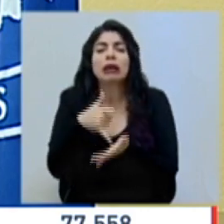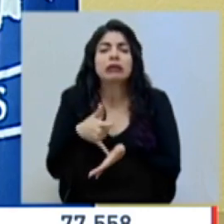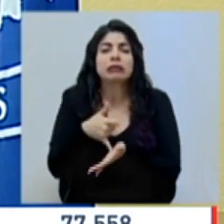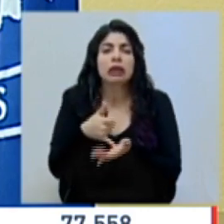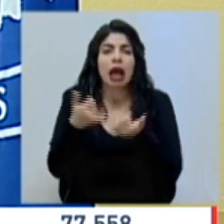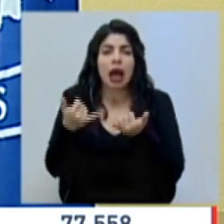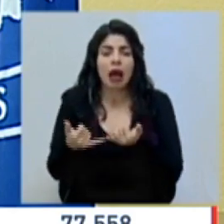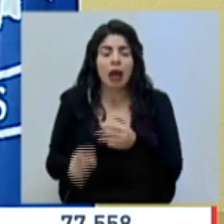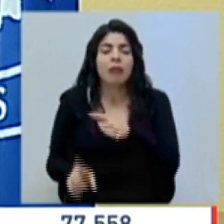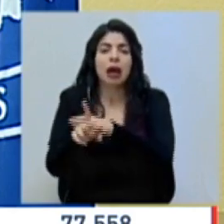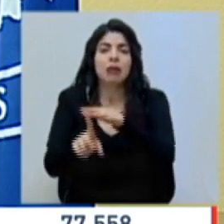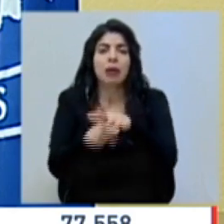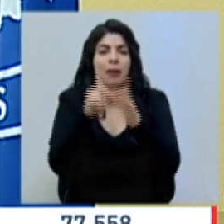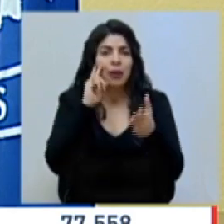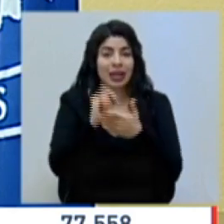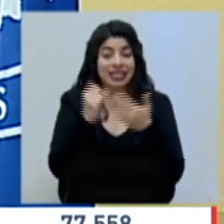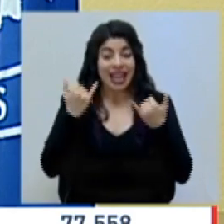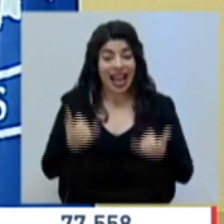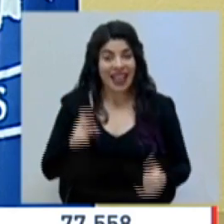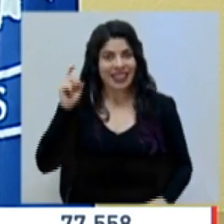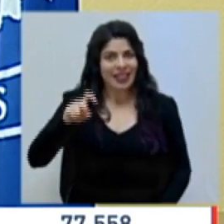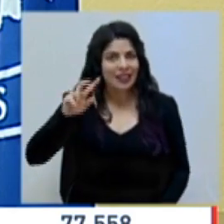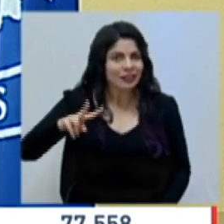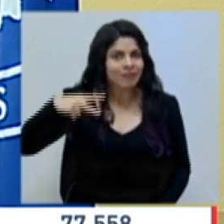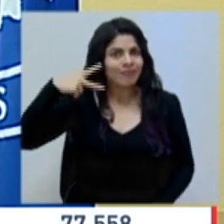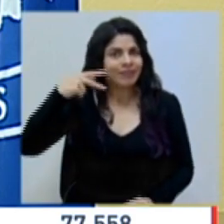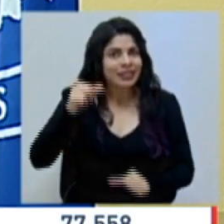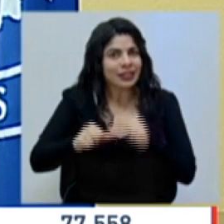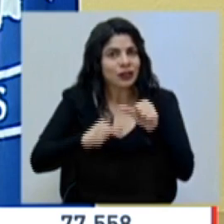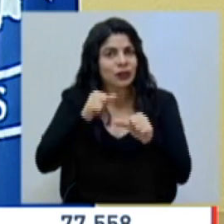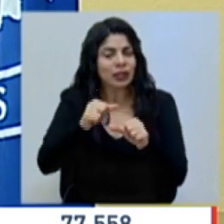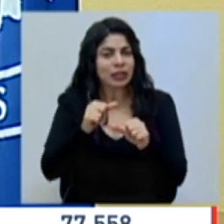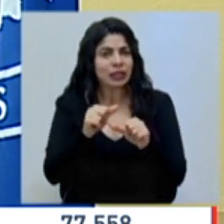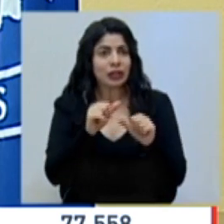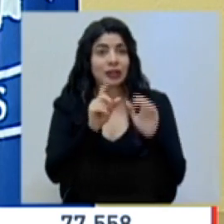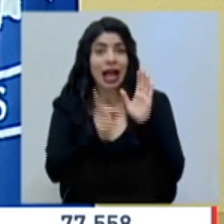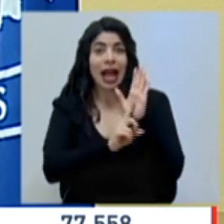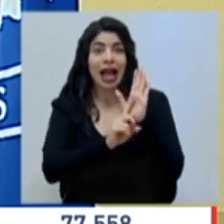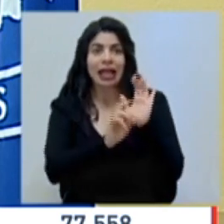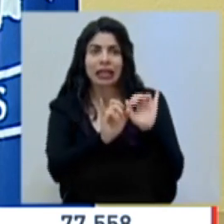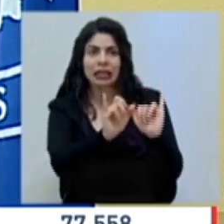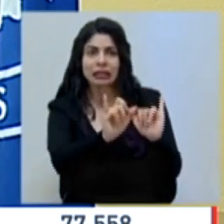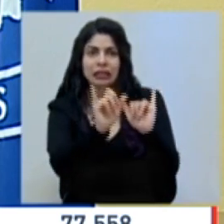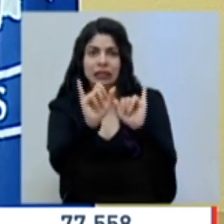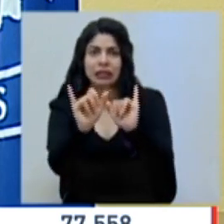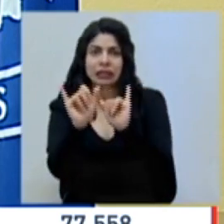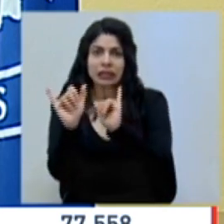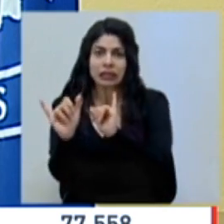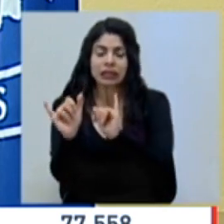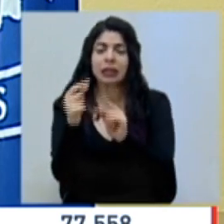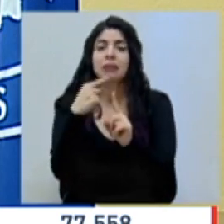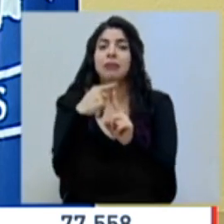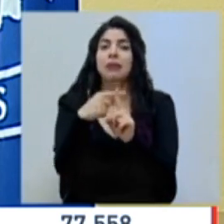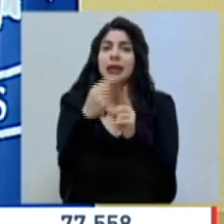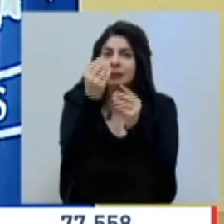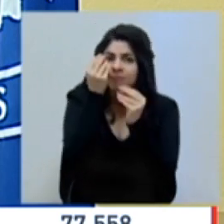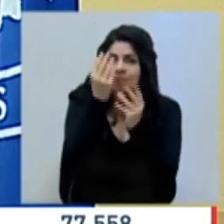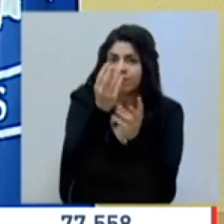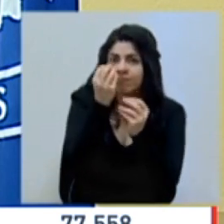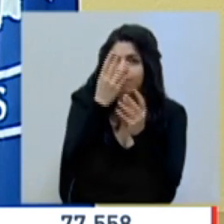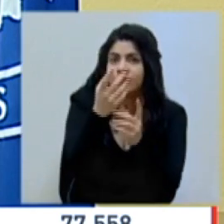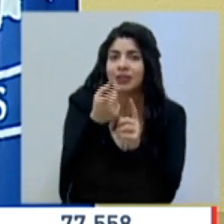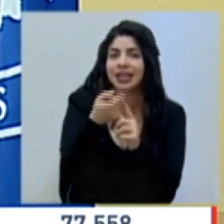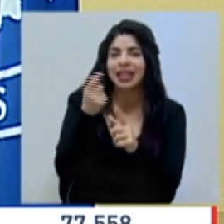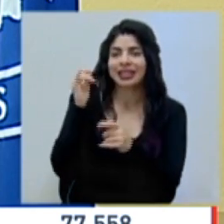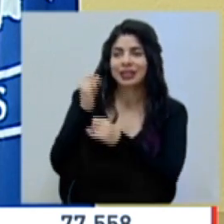por eso es que redoblamos los esfuerzos en mantener los estados de alerta actuales, sobre todo con la información que nos brinda el